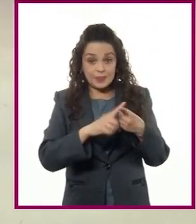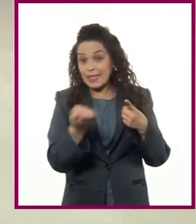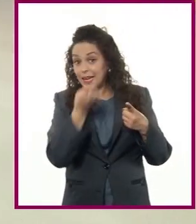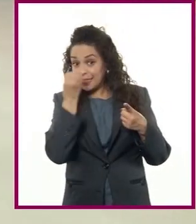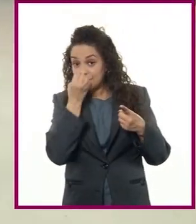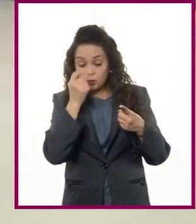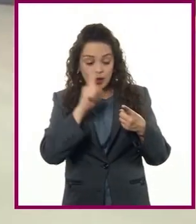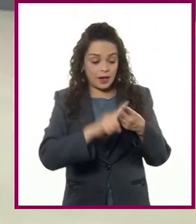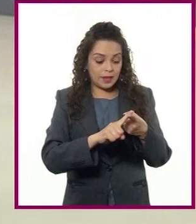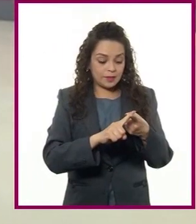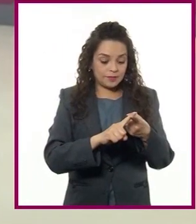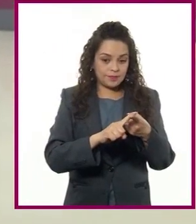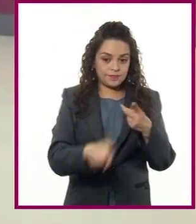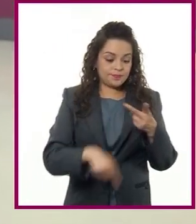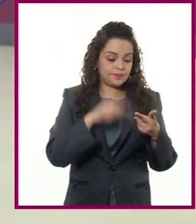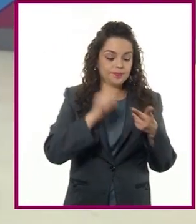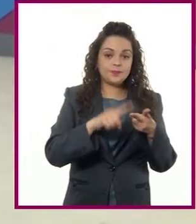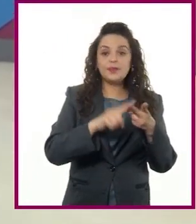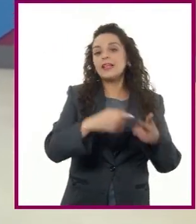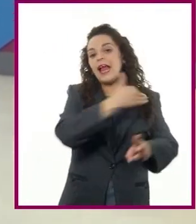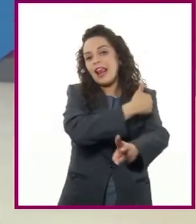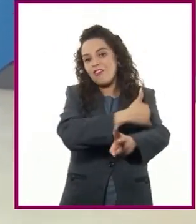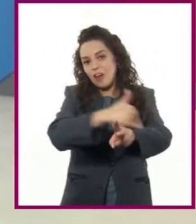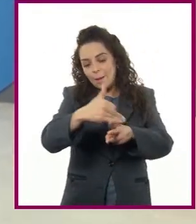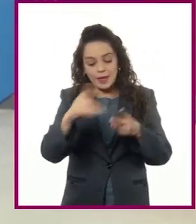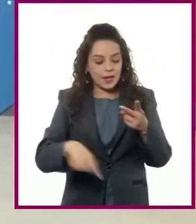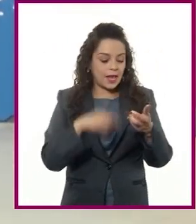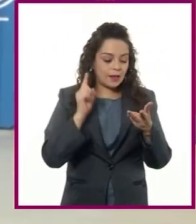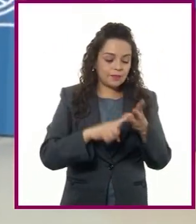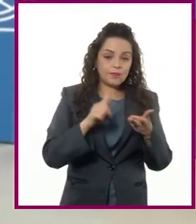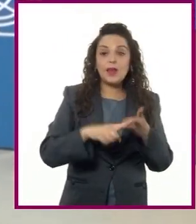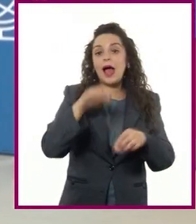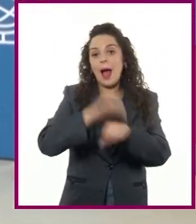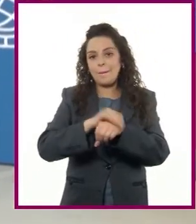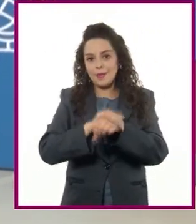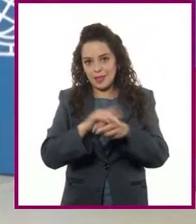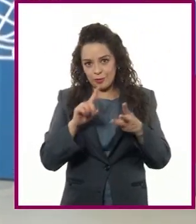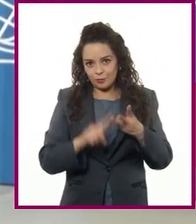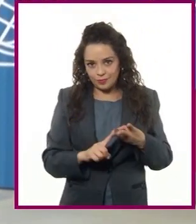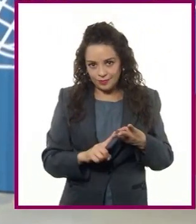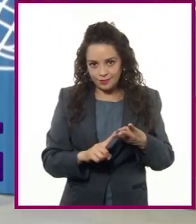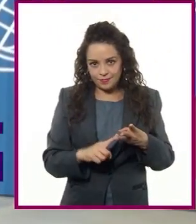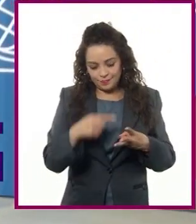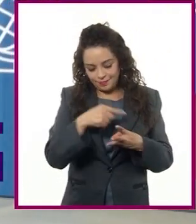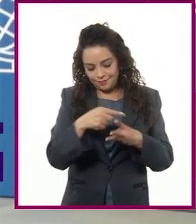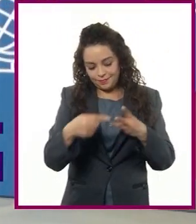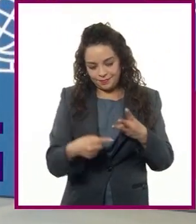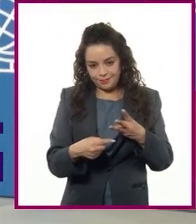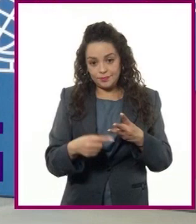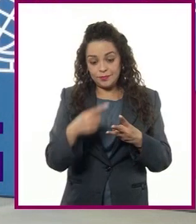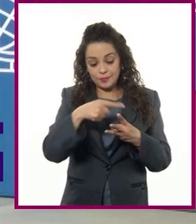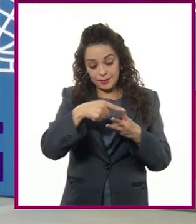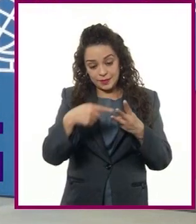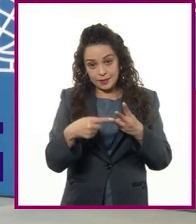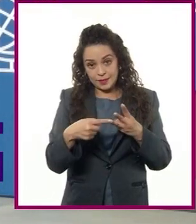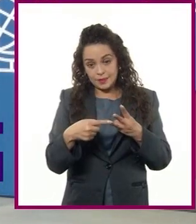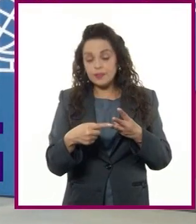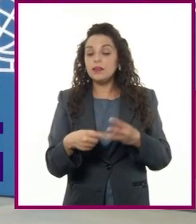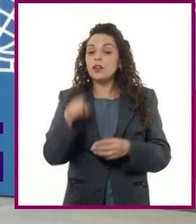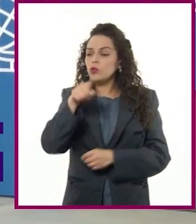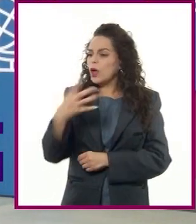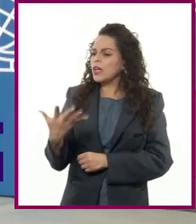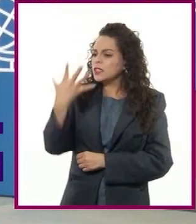escuela, 1 en su familia y otro con sus amistades. Elijan una de las 5 formas